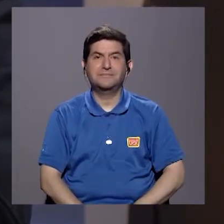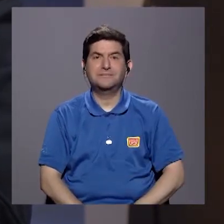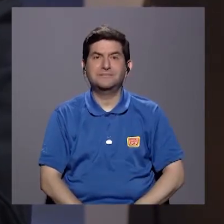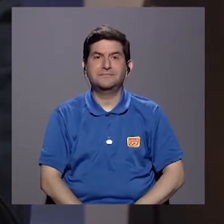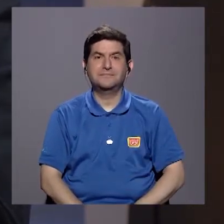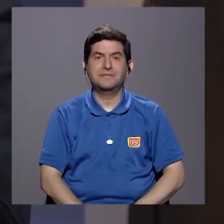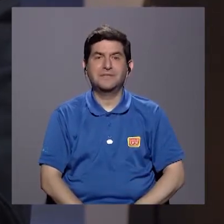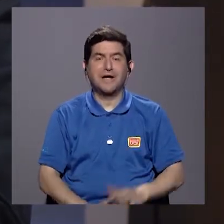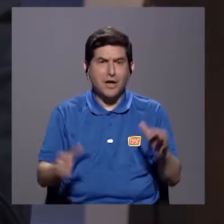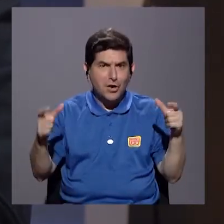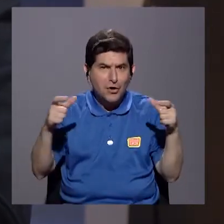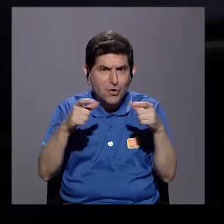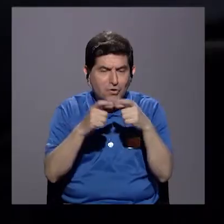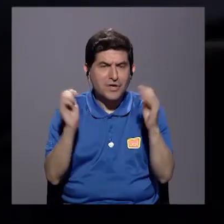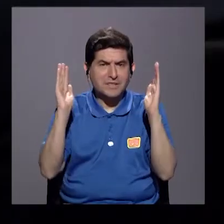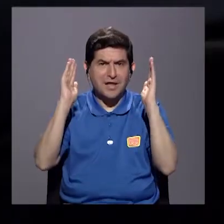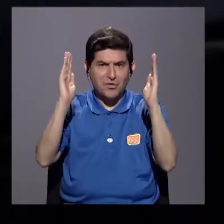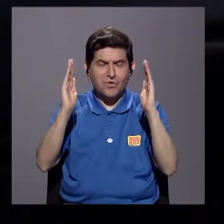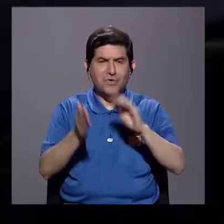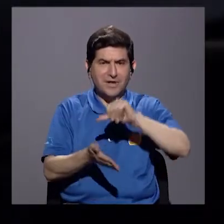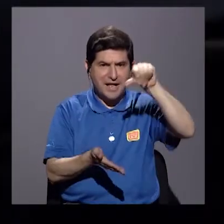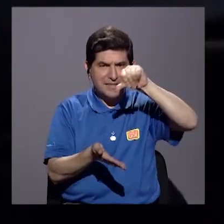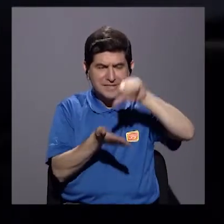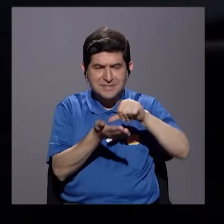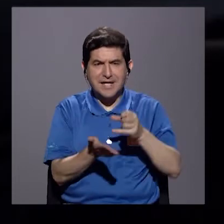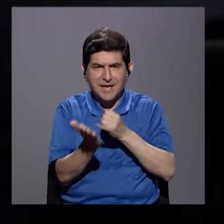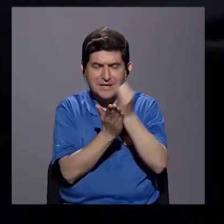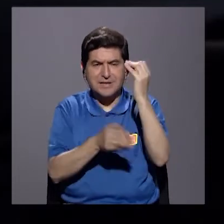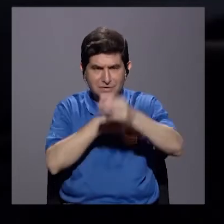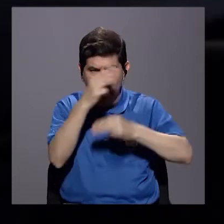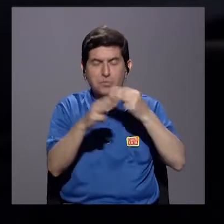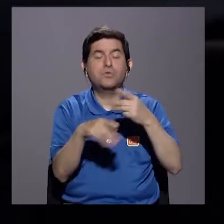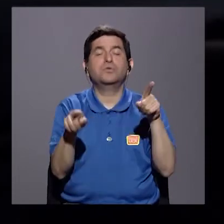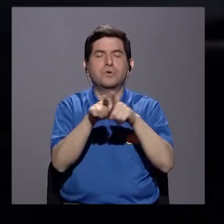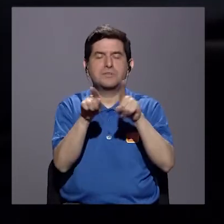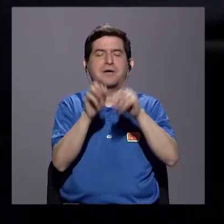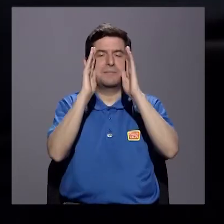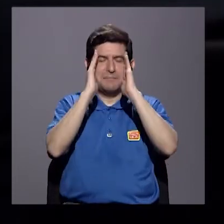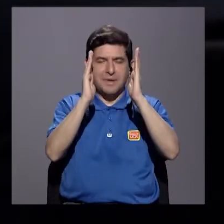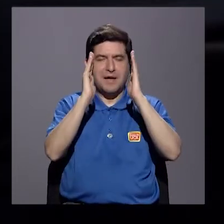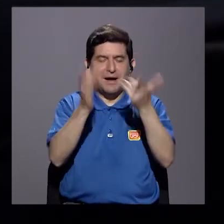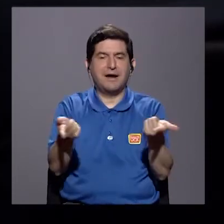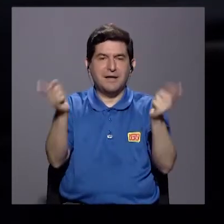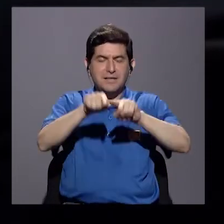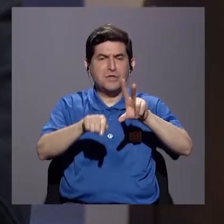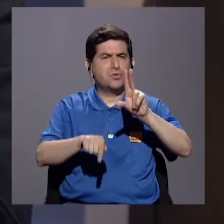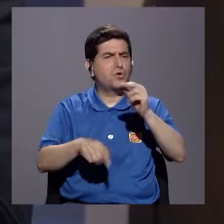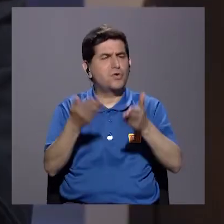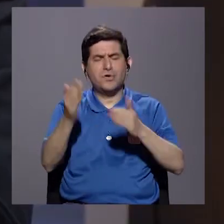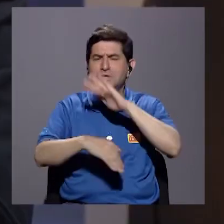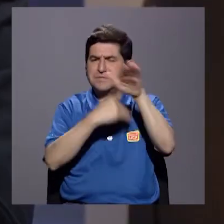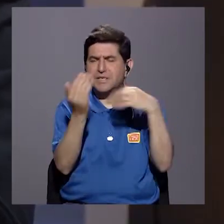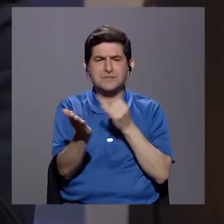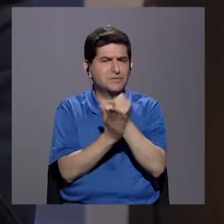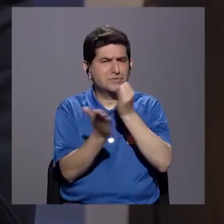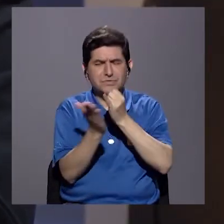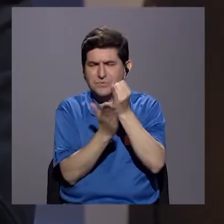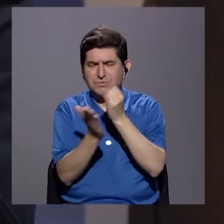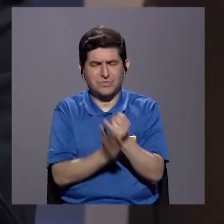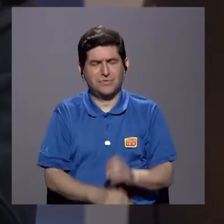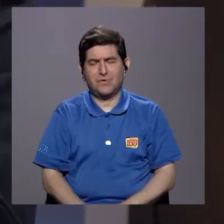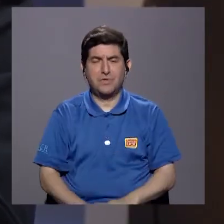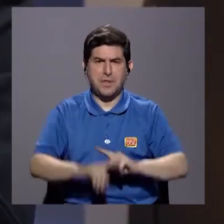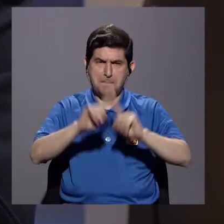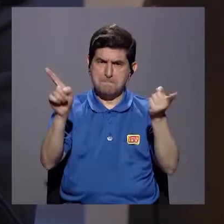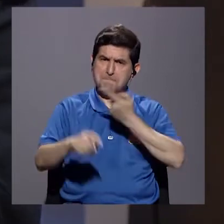Ahí estamos conectados con los grandes centros de investigación en el mundo. Y estamos al tanto de lo que está pasando. Tal vez no estamos haciendo todas las